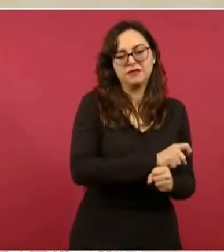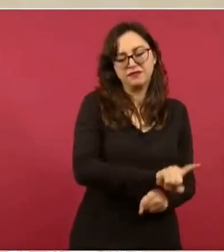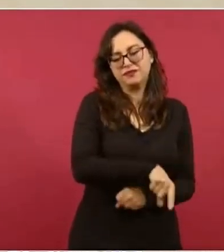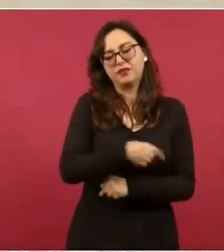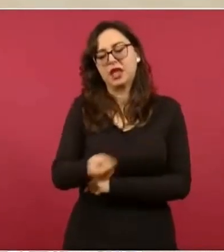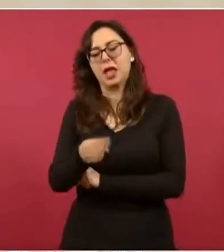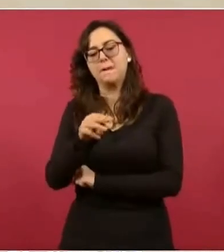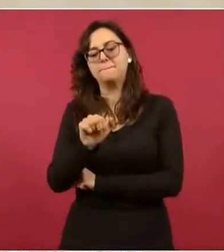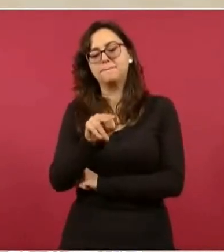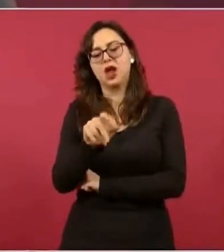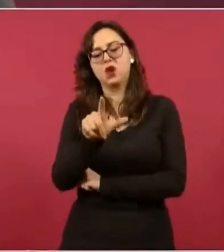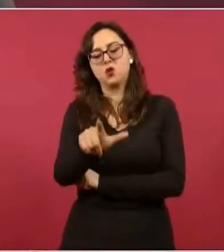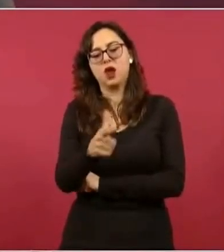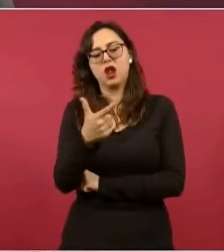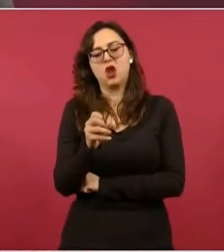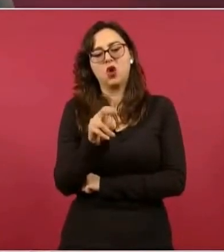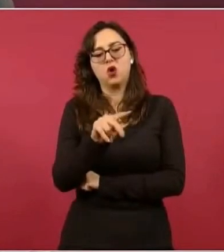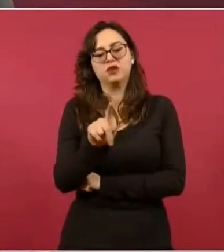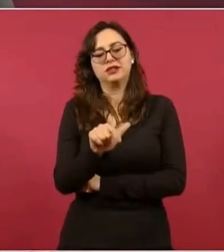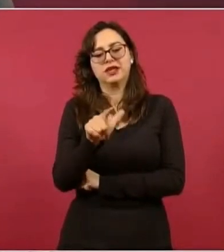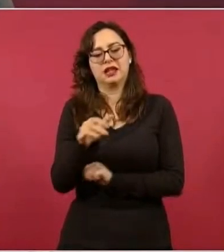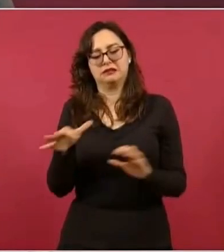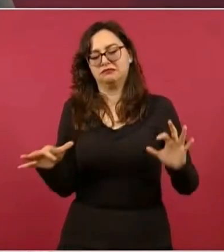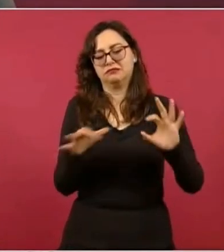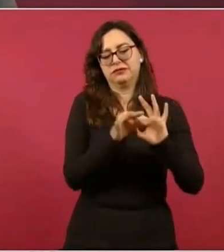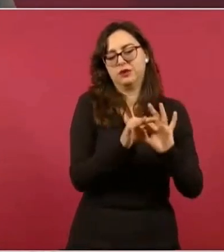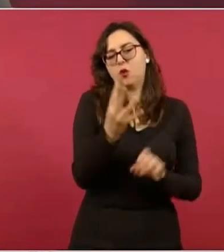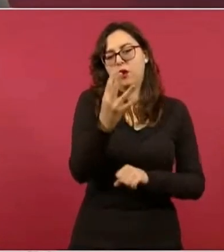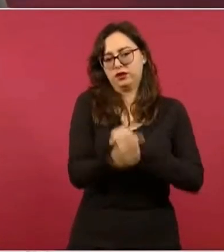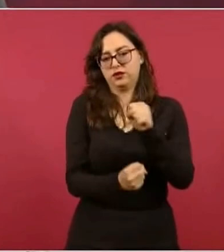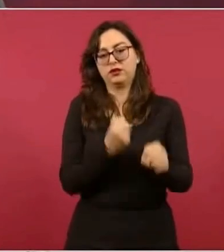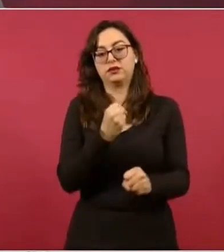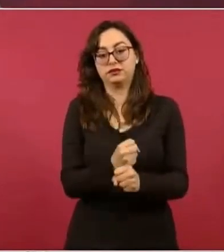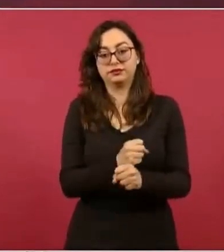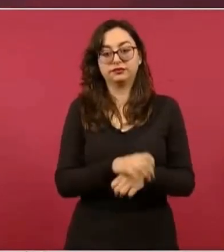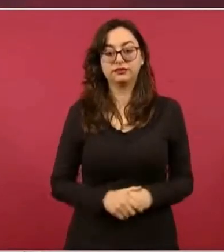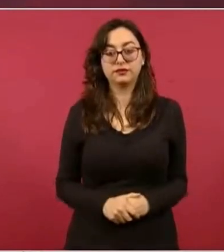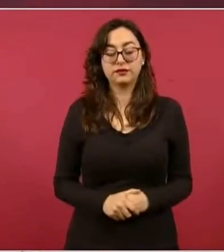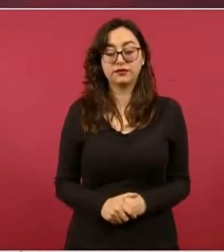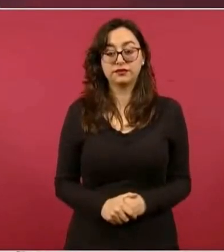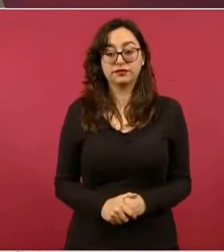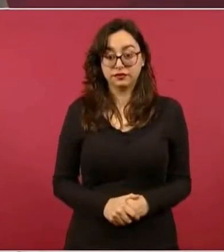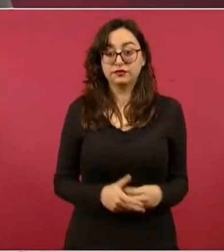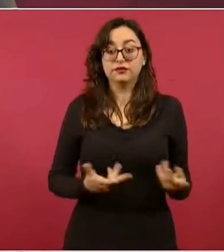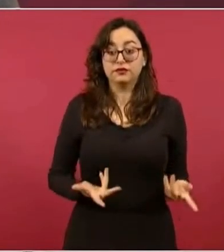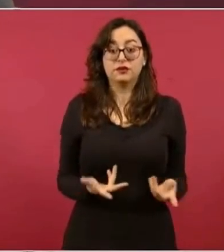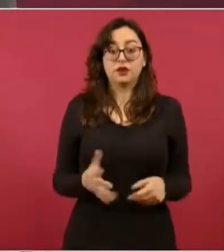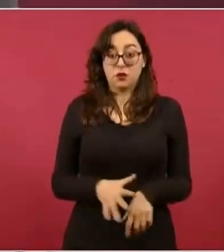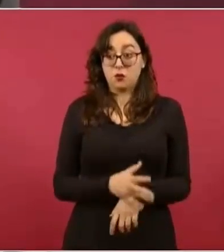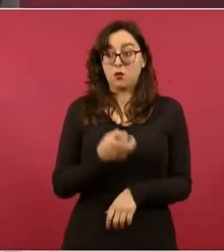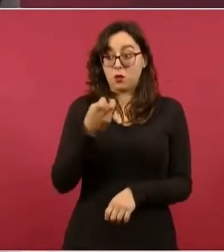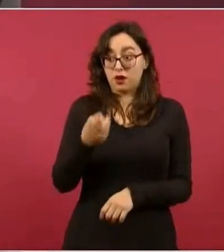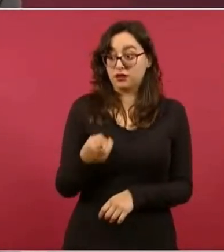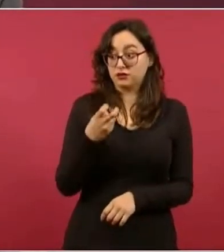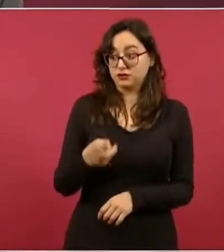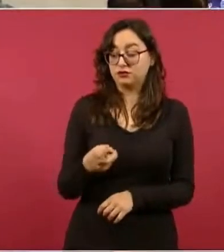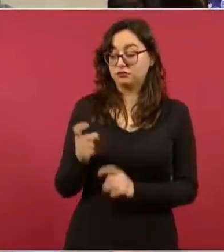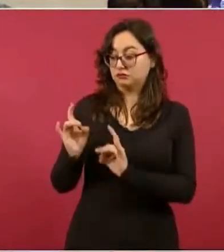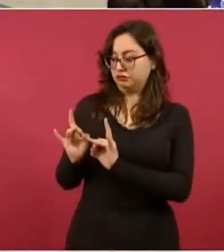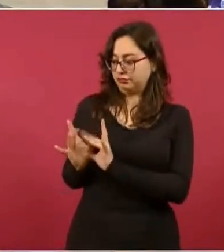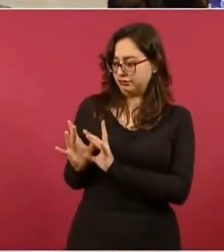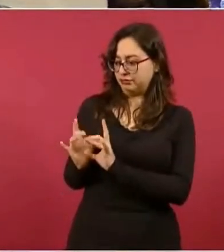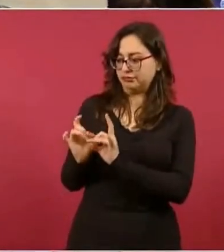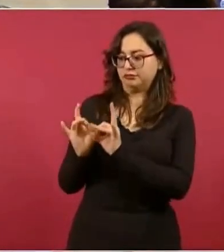y por eso fue la Revolución tres transformaciones y ahora